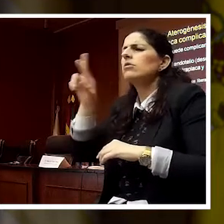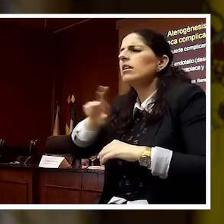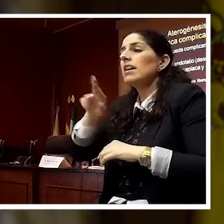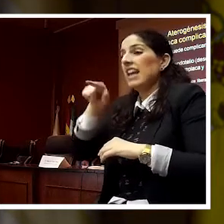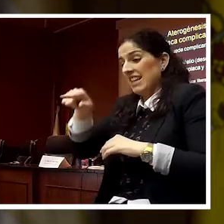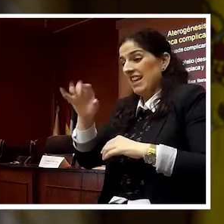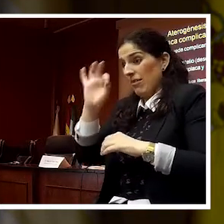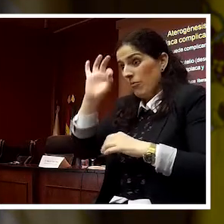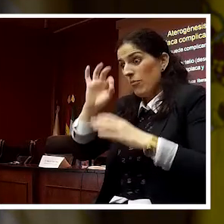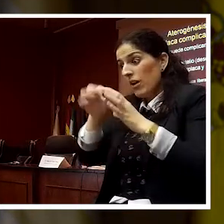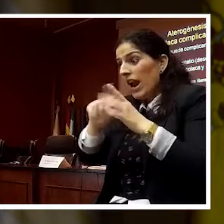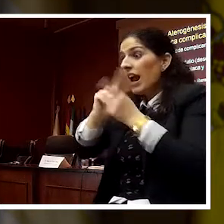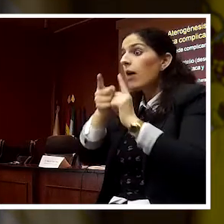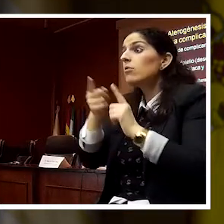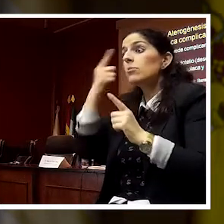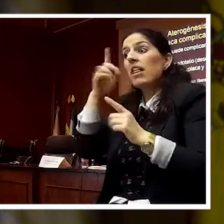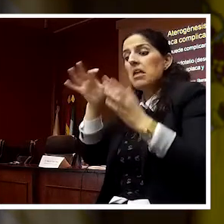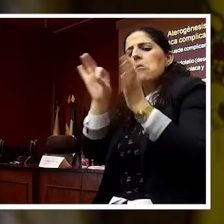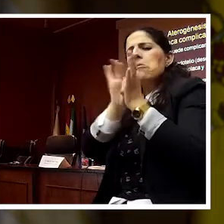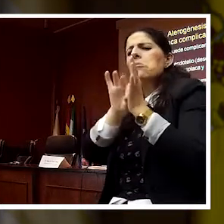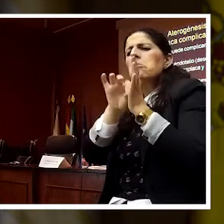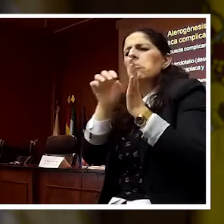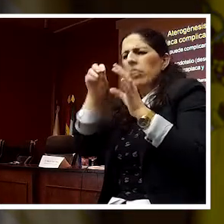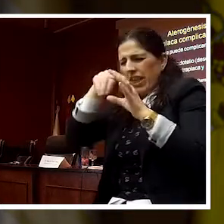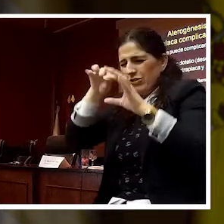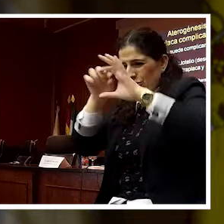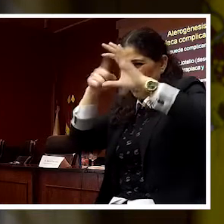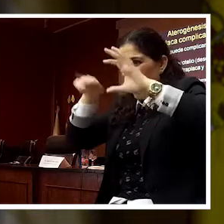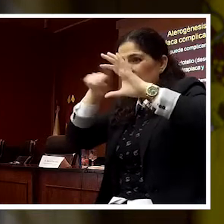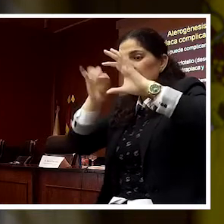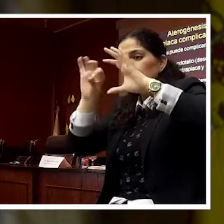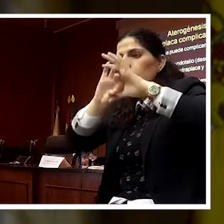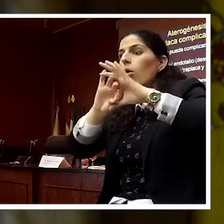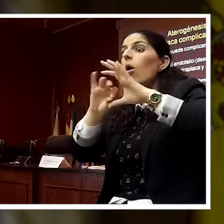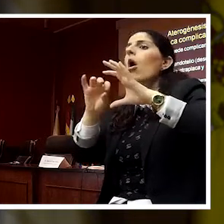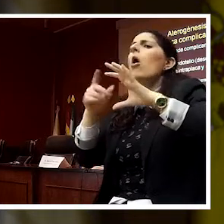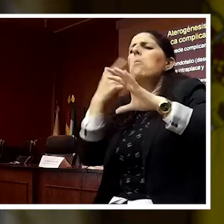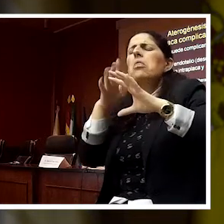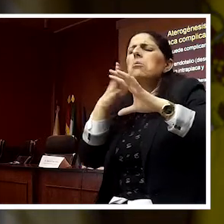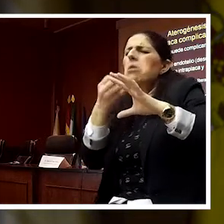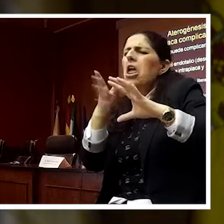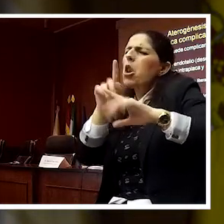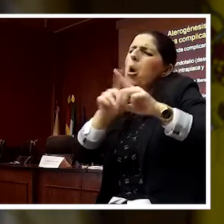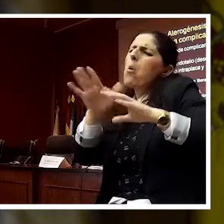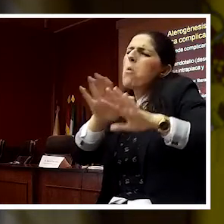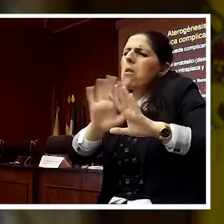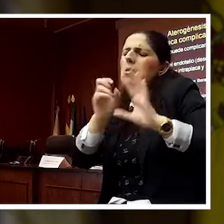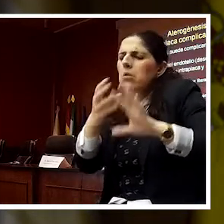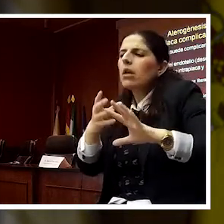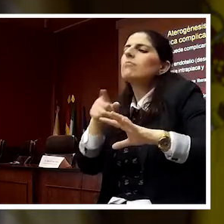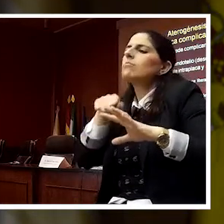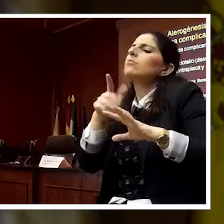placa siempre, aunque sea estable, en todo momento puede complicarse. Y lo puede hacer de dos